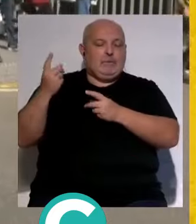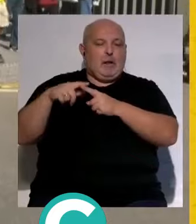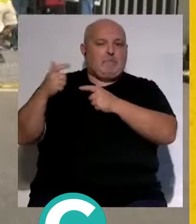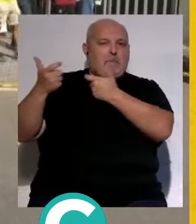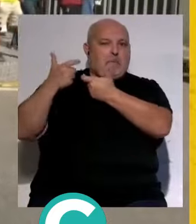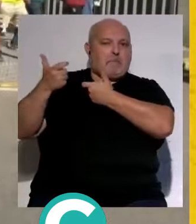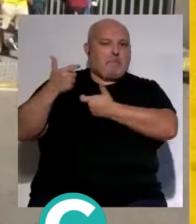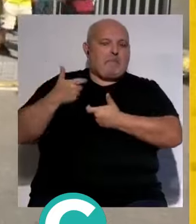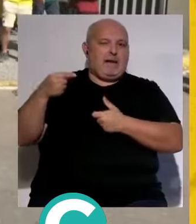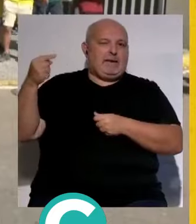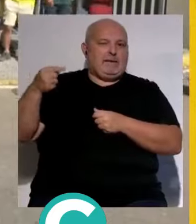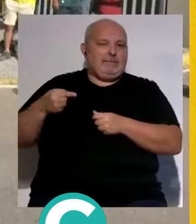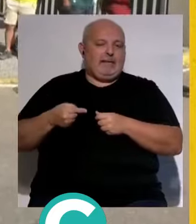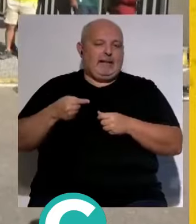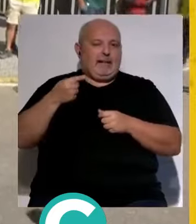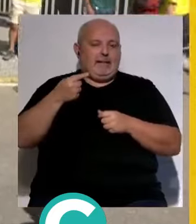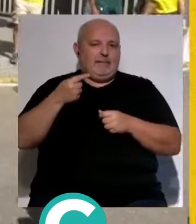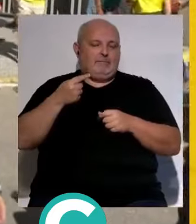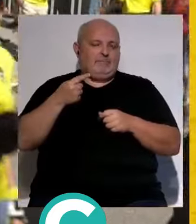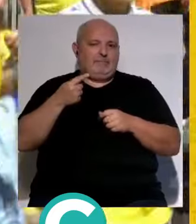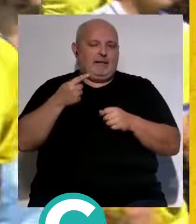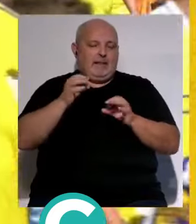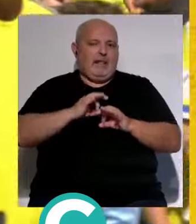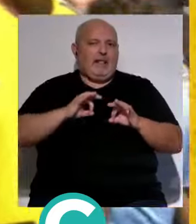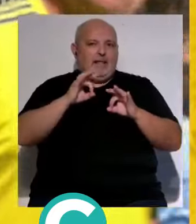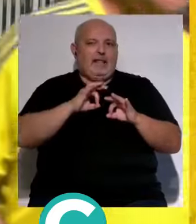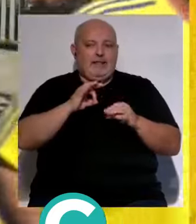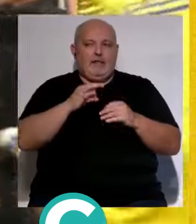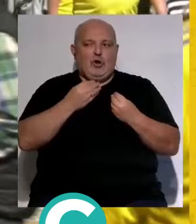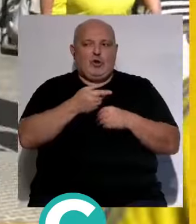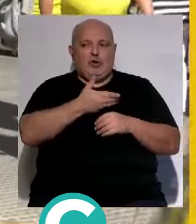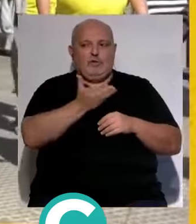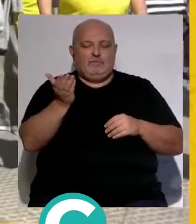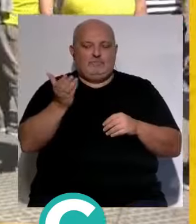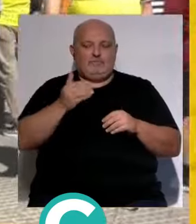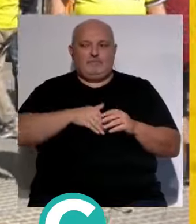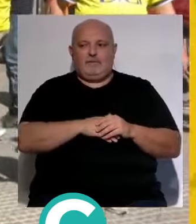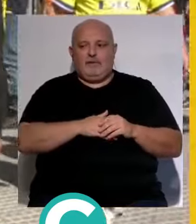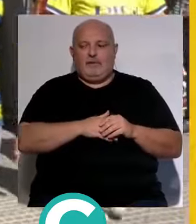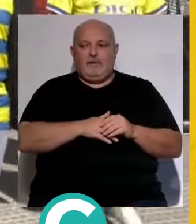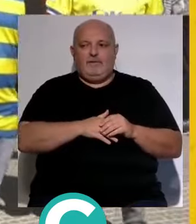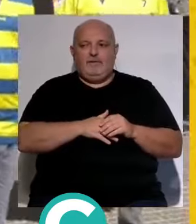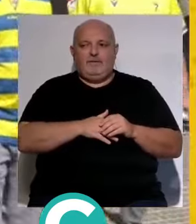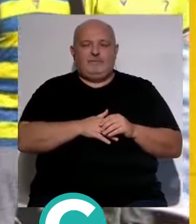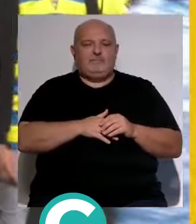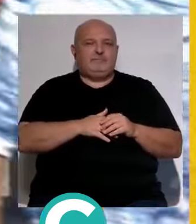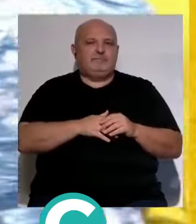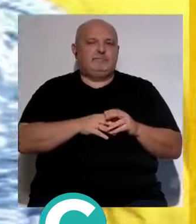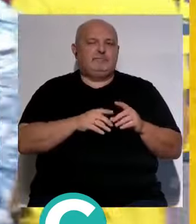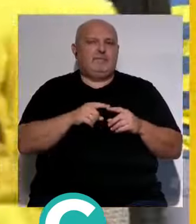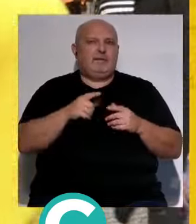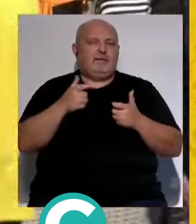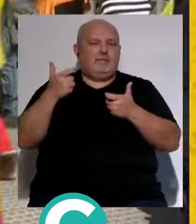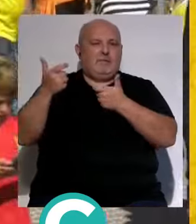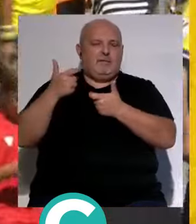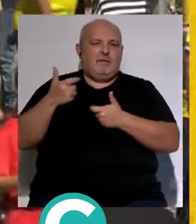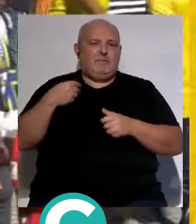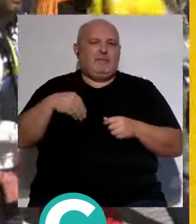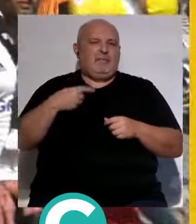fuera un bot de respuesta, sin atender y tener empatía con el abonado. Y mensajes del